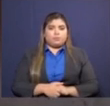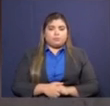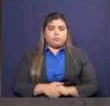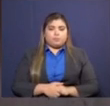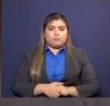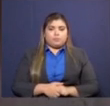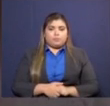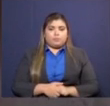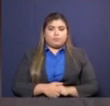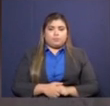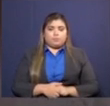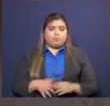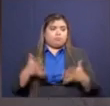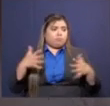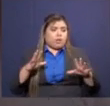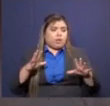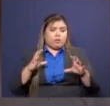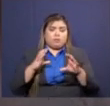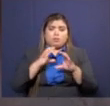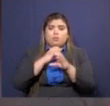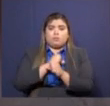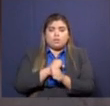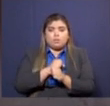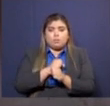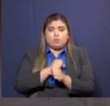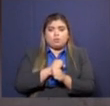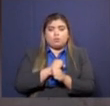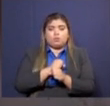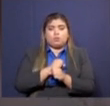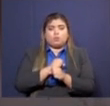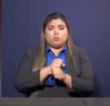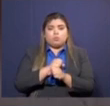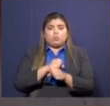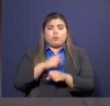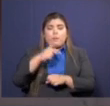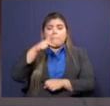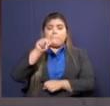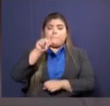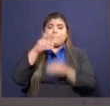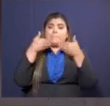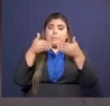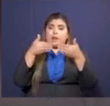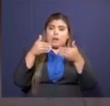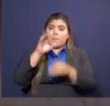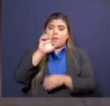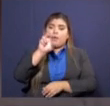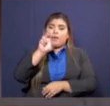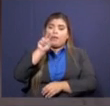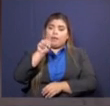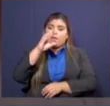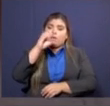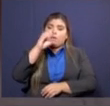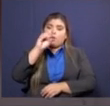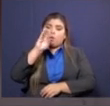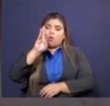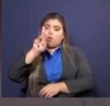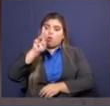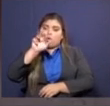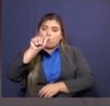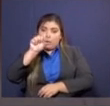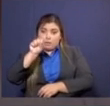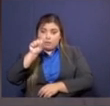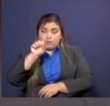Hemos creado las páginas Panamá en Obras y Panamá Compras en Cifras